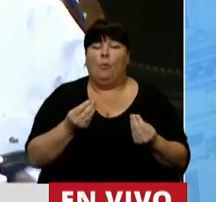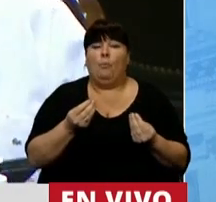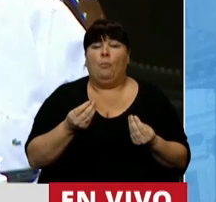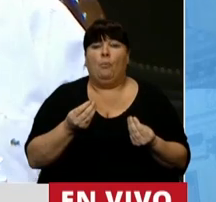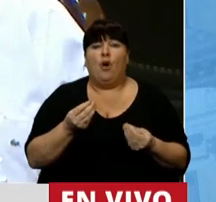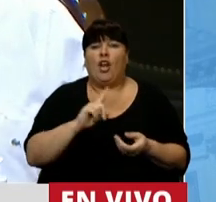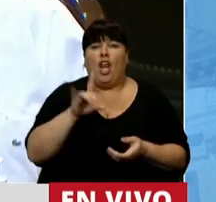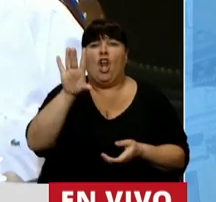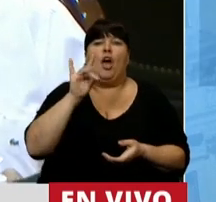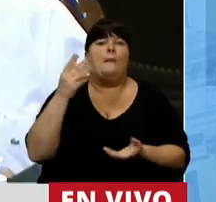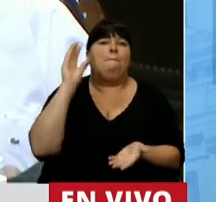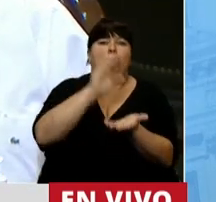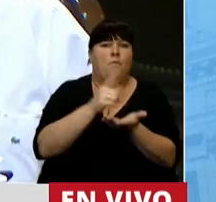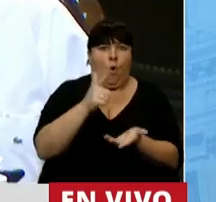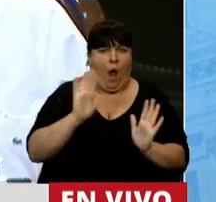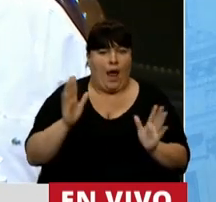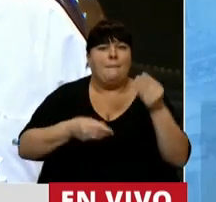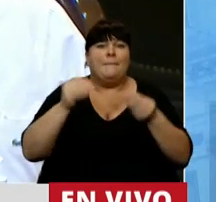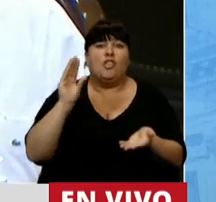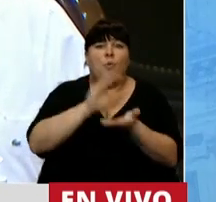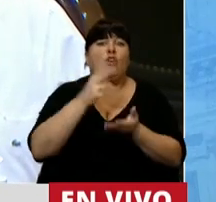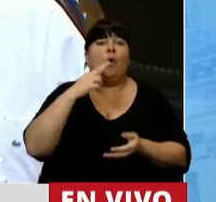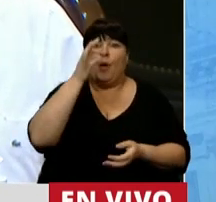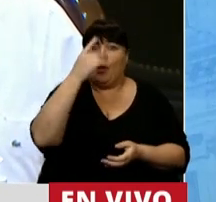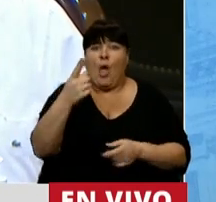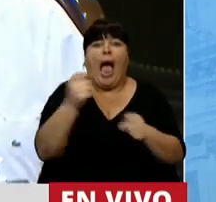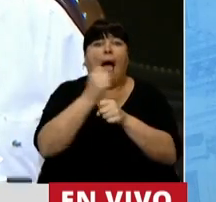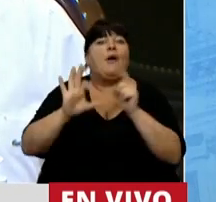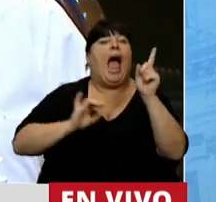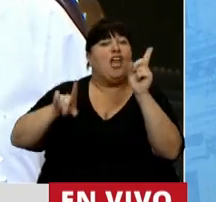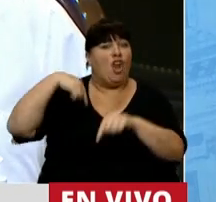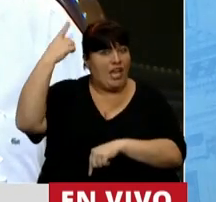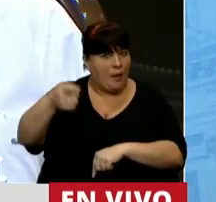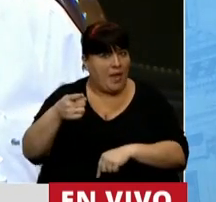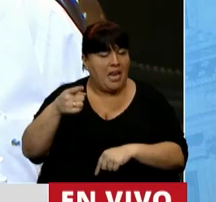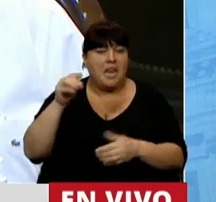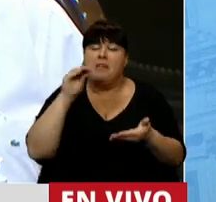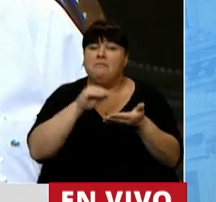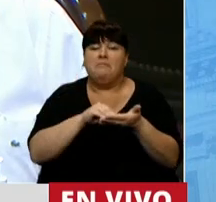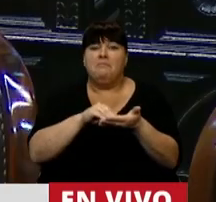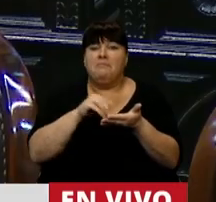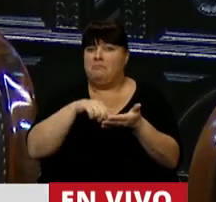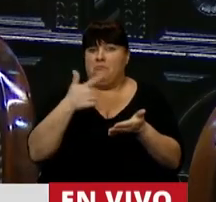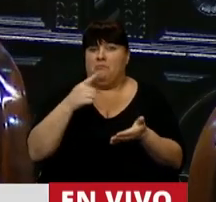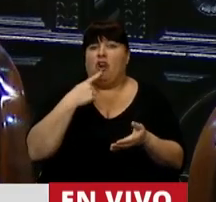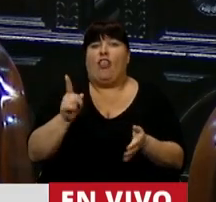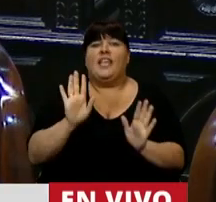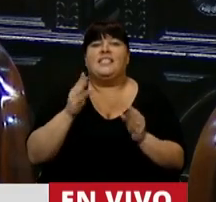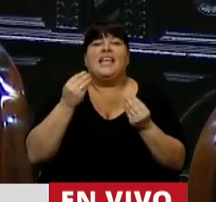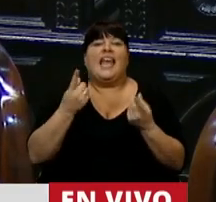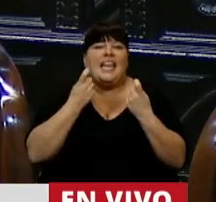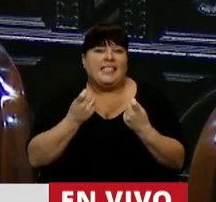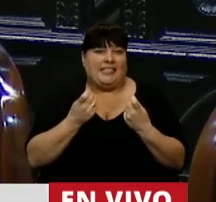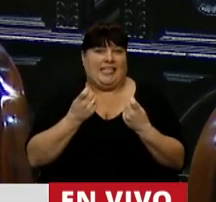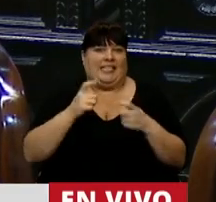han designado presupuesto este año y el presupuesto 2021 que se aprobó para el año que viene no establece lo que